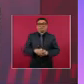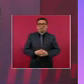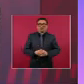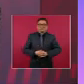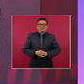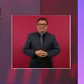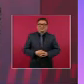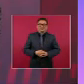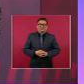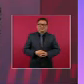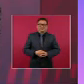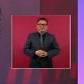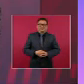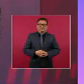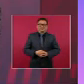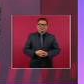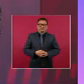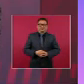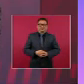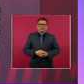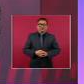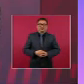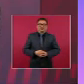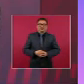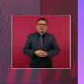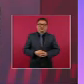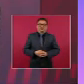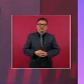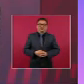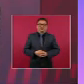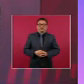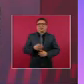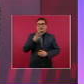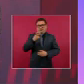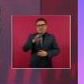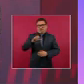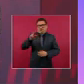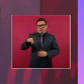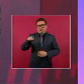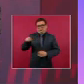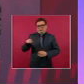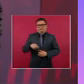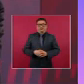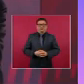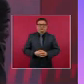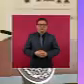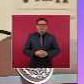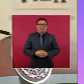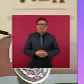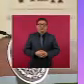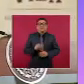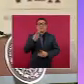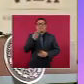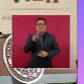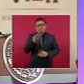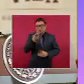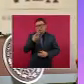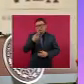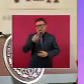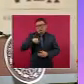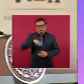registrado. En el caso de Cancún, por eso